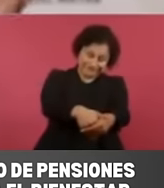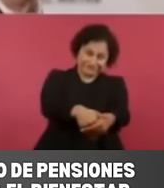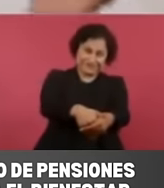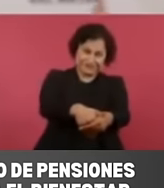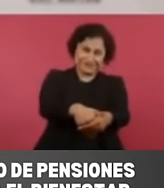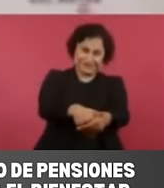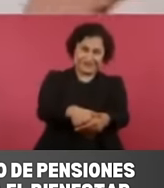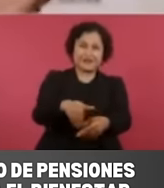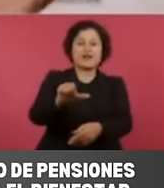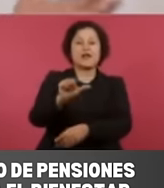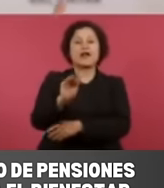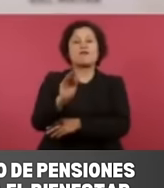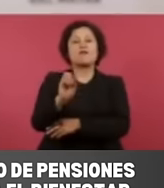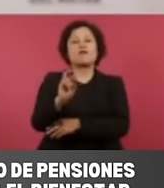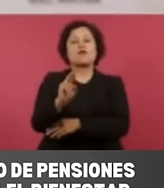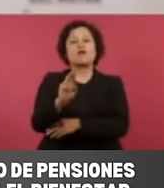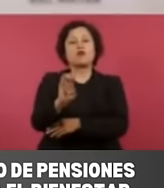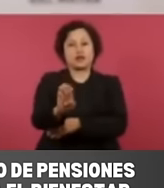Nosotros